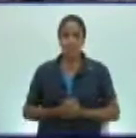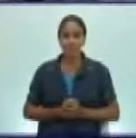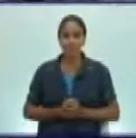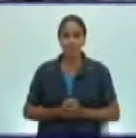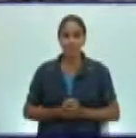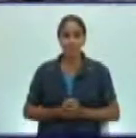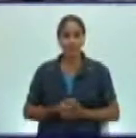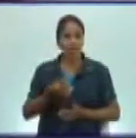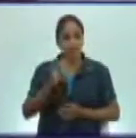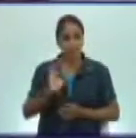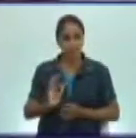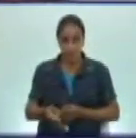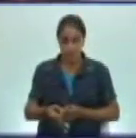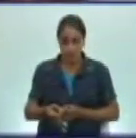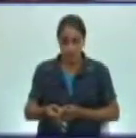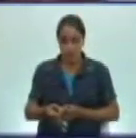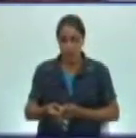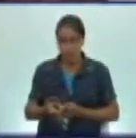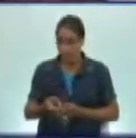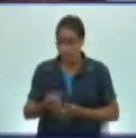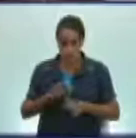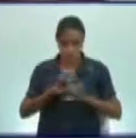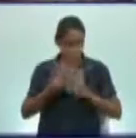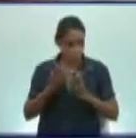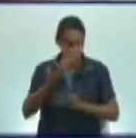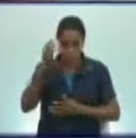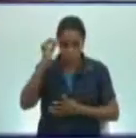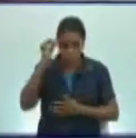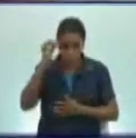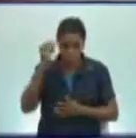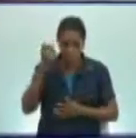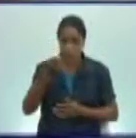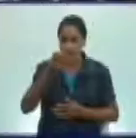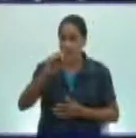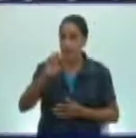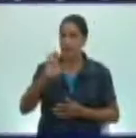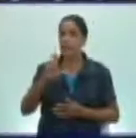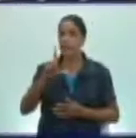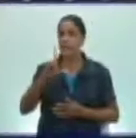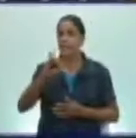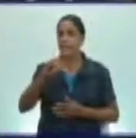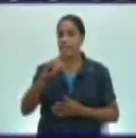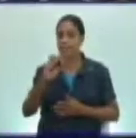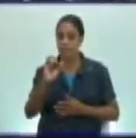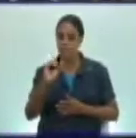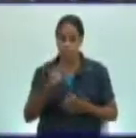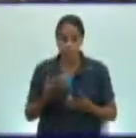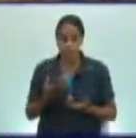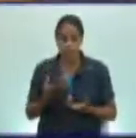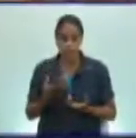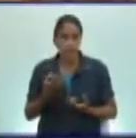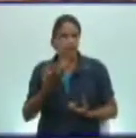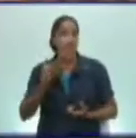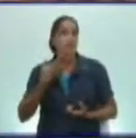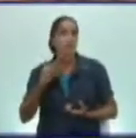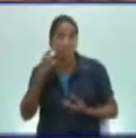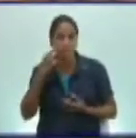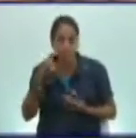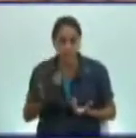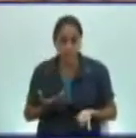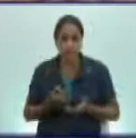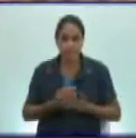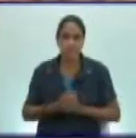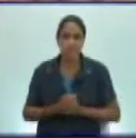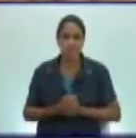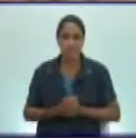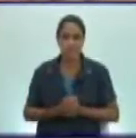La verdad es que todo lo que vamos aprendiendo de los anélidos es curiosísimo, ¿no os parece?